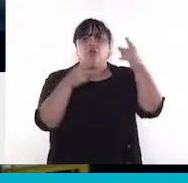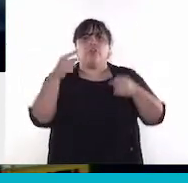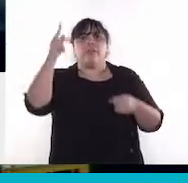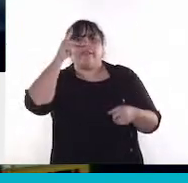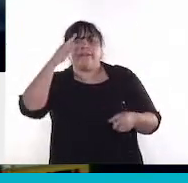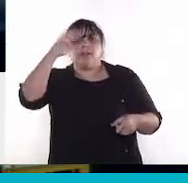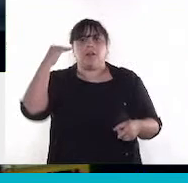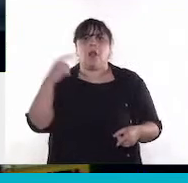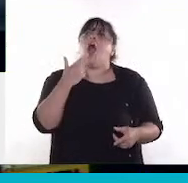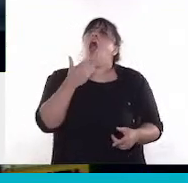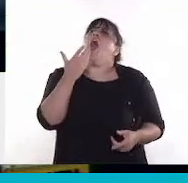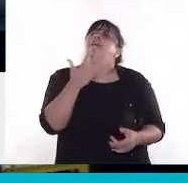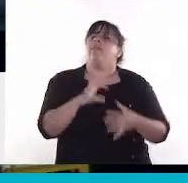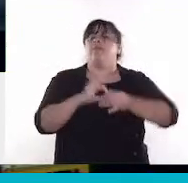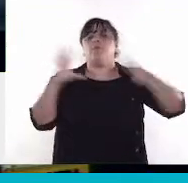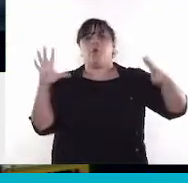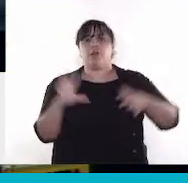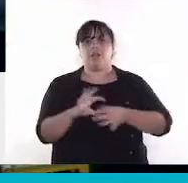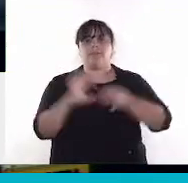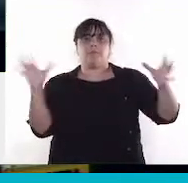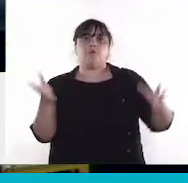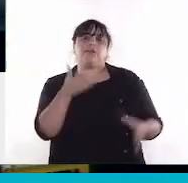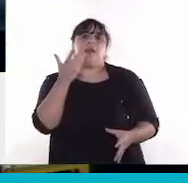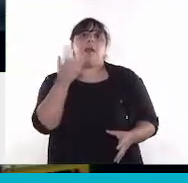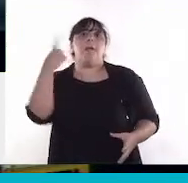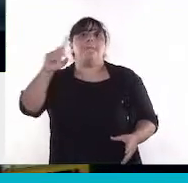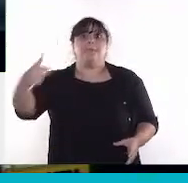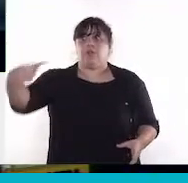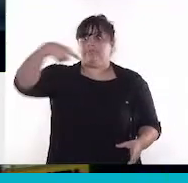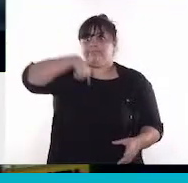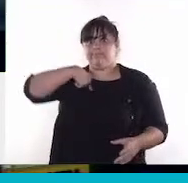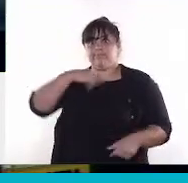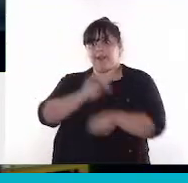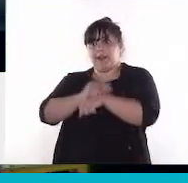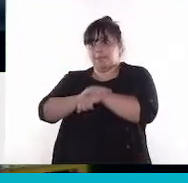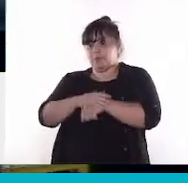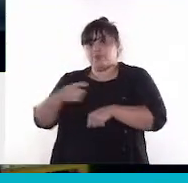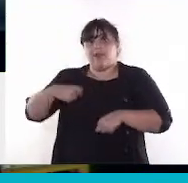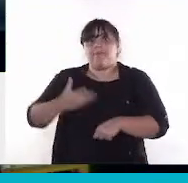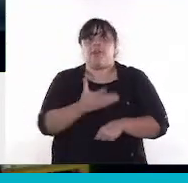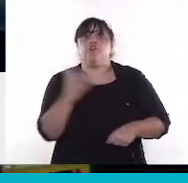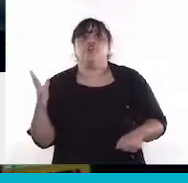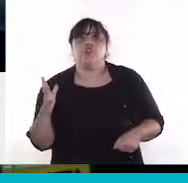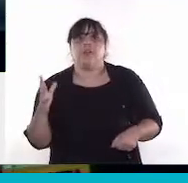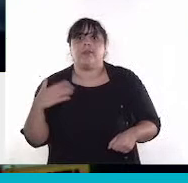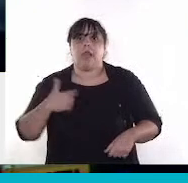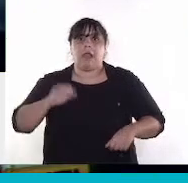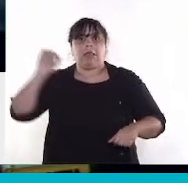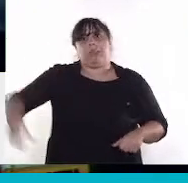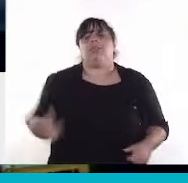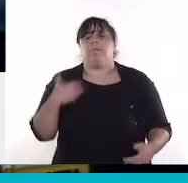de democracia en su discurso, pero cuando le toca administrar una sociedad de fomento se la chocan en la esquina.